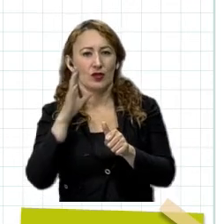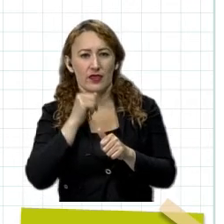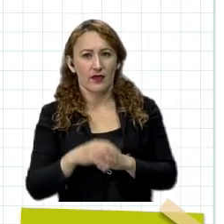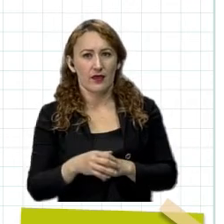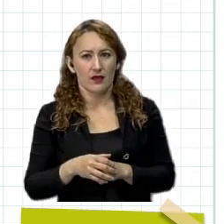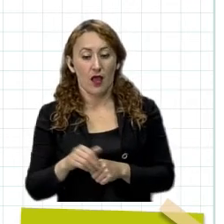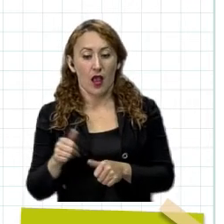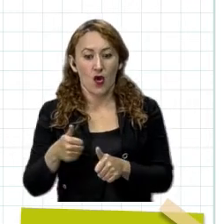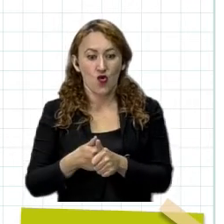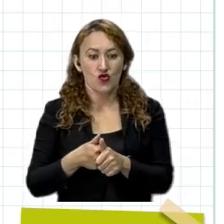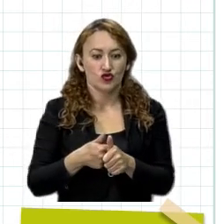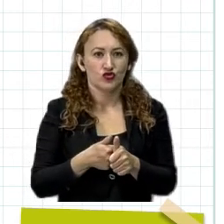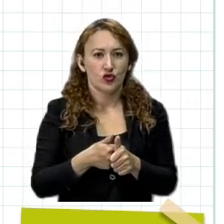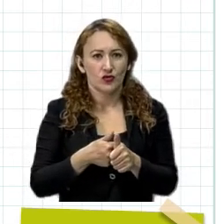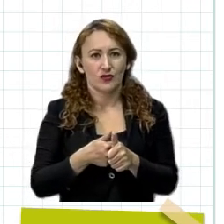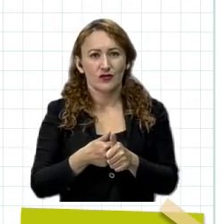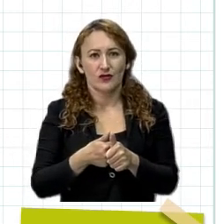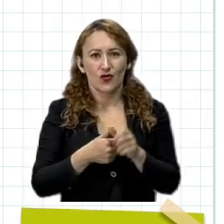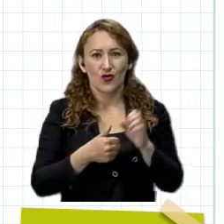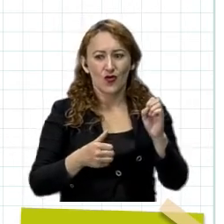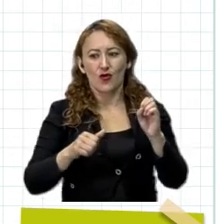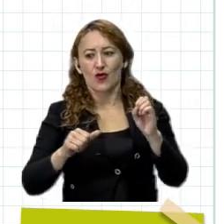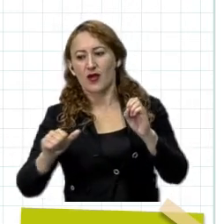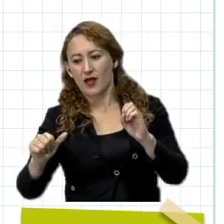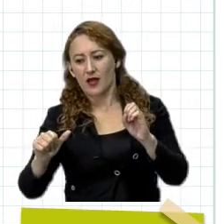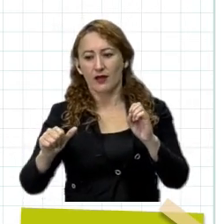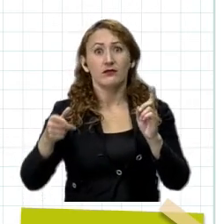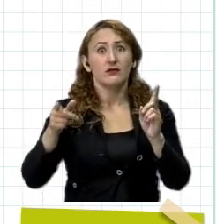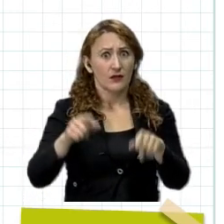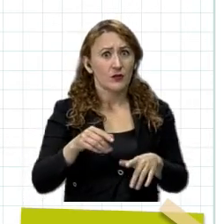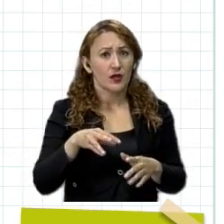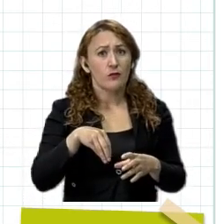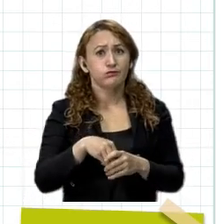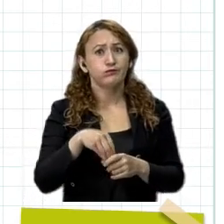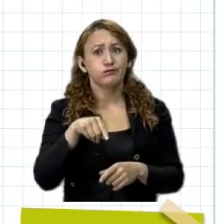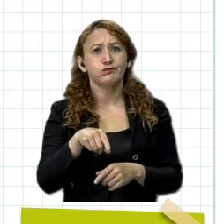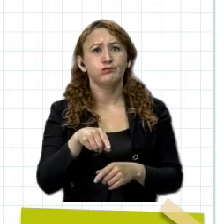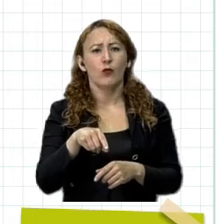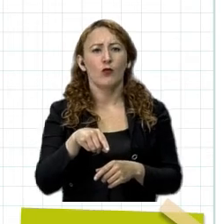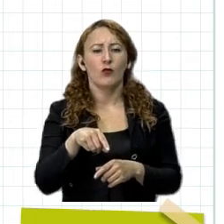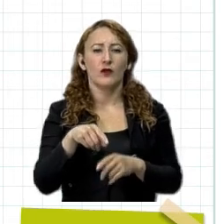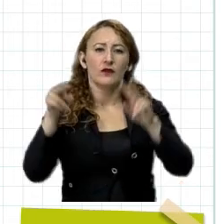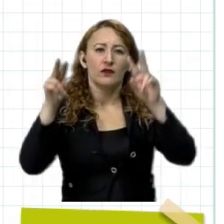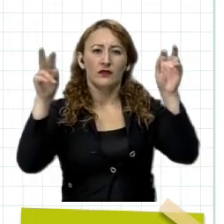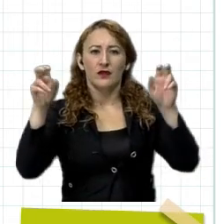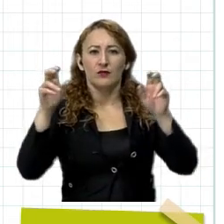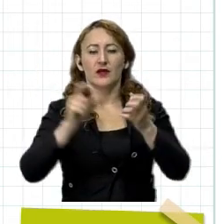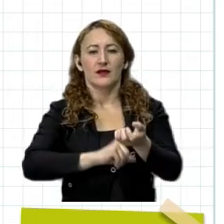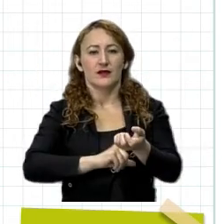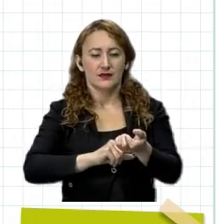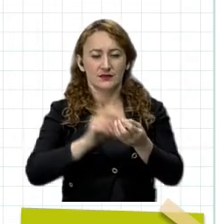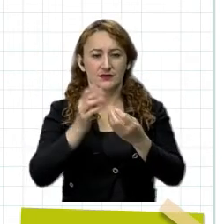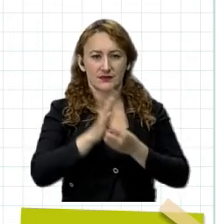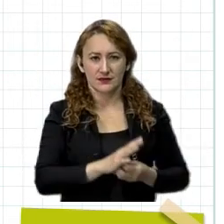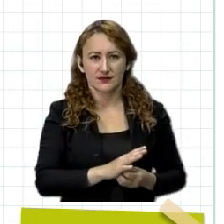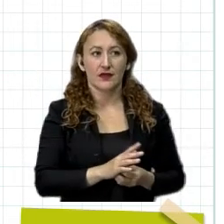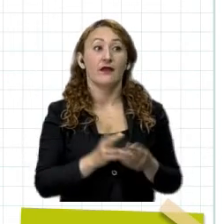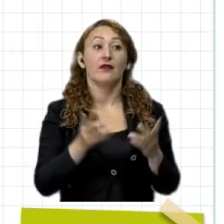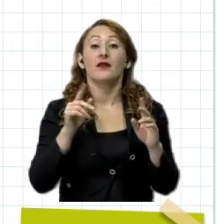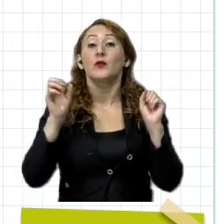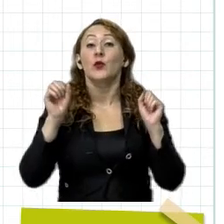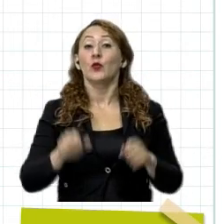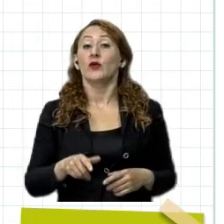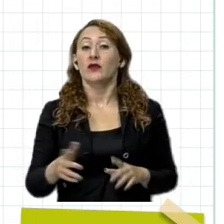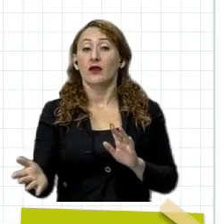que muchas veces son sexistas también tienen, como en el caso que estaba describiendo, connotaciones racistas y también podrían